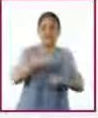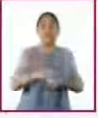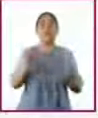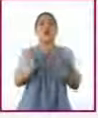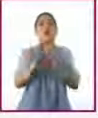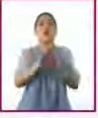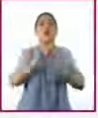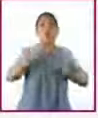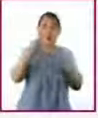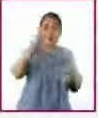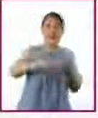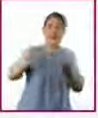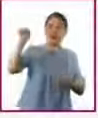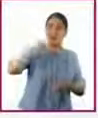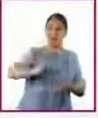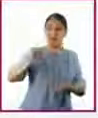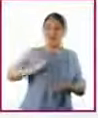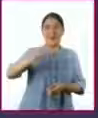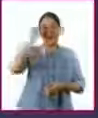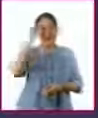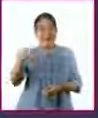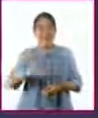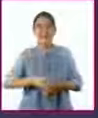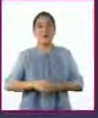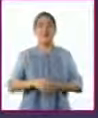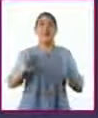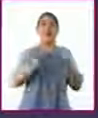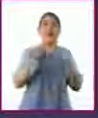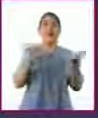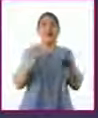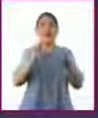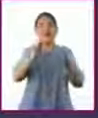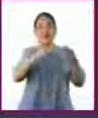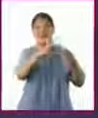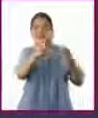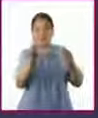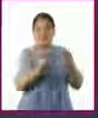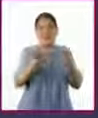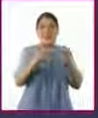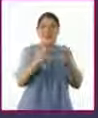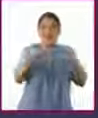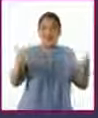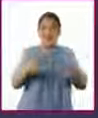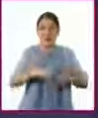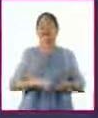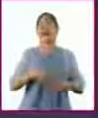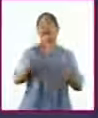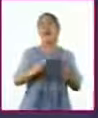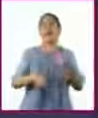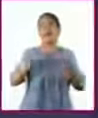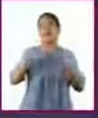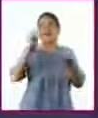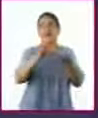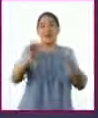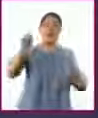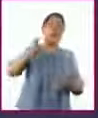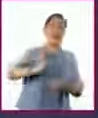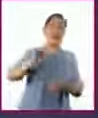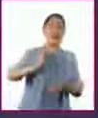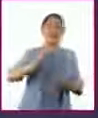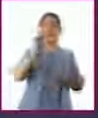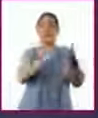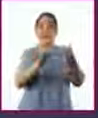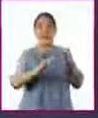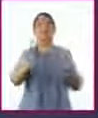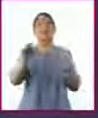época, tema, trama. Por ejemplo, si leemos una novela de época, podemos tomar nota de